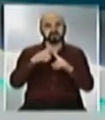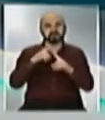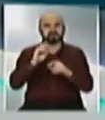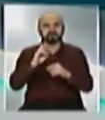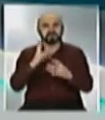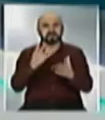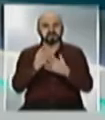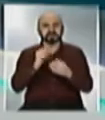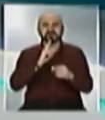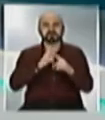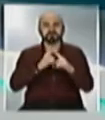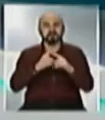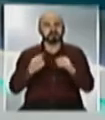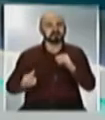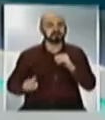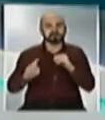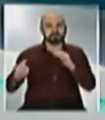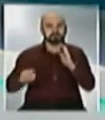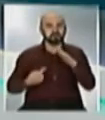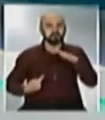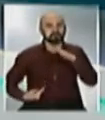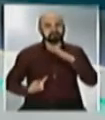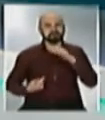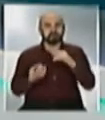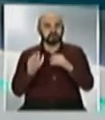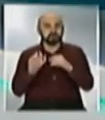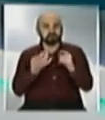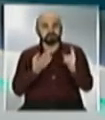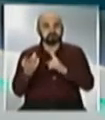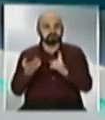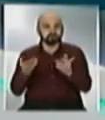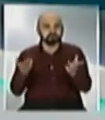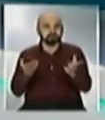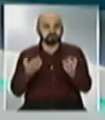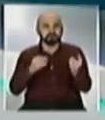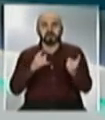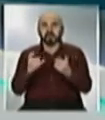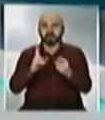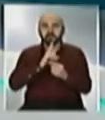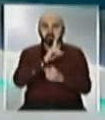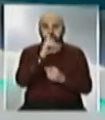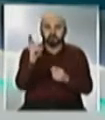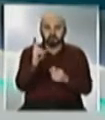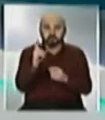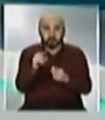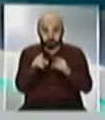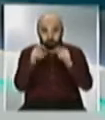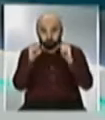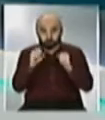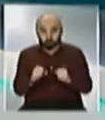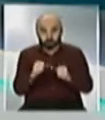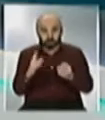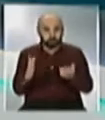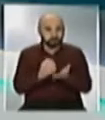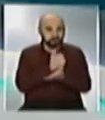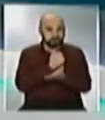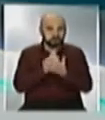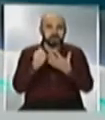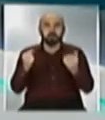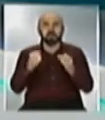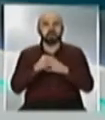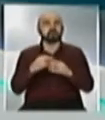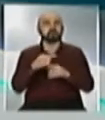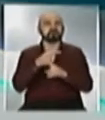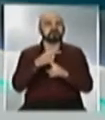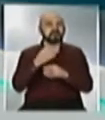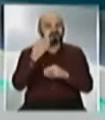que conocemos acá como el pinchazo en el isquiotibial. La gran pregunta es: ¿alcanzará Alexis Sánchez a llegar a la semifinal del